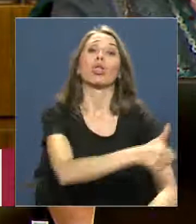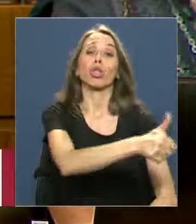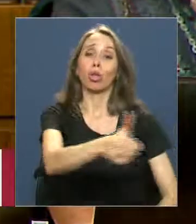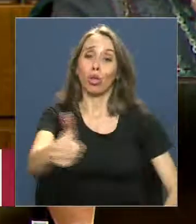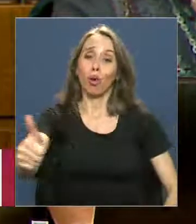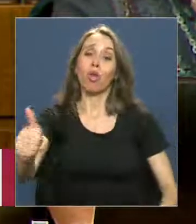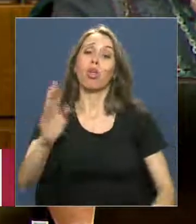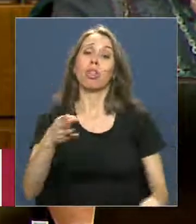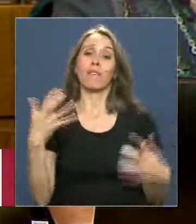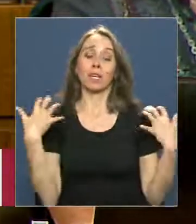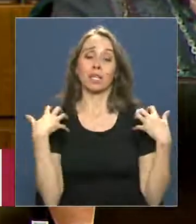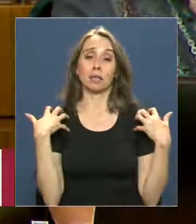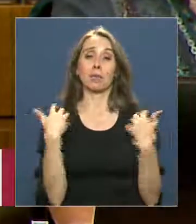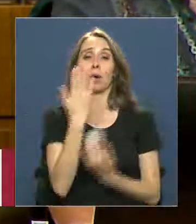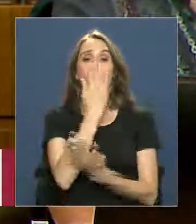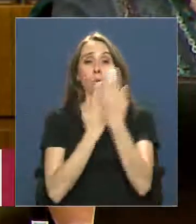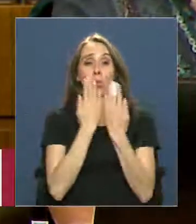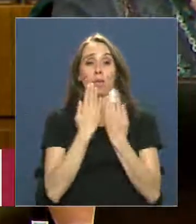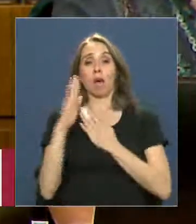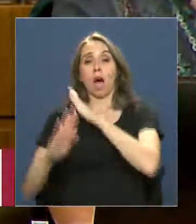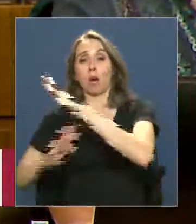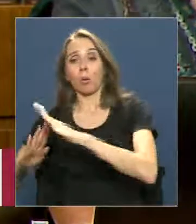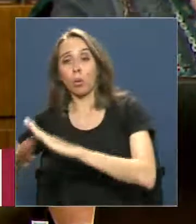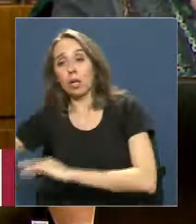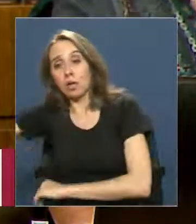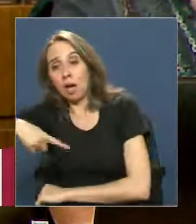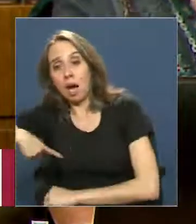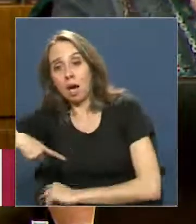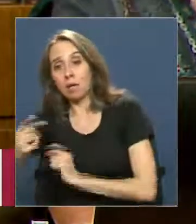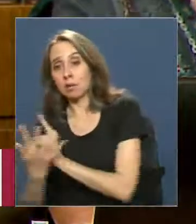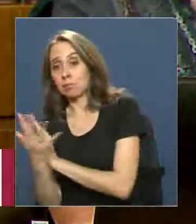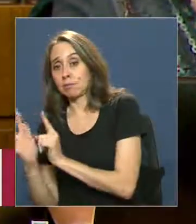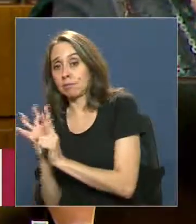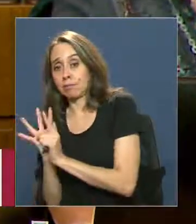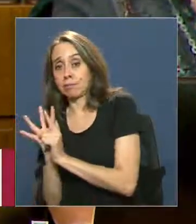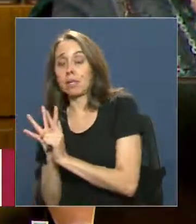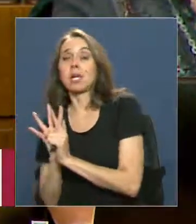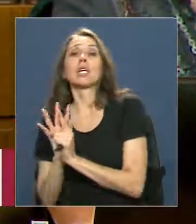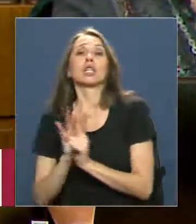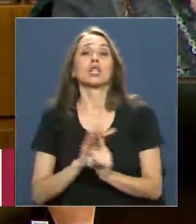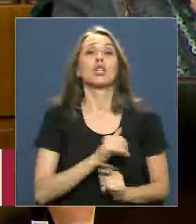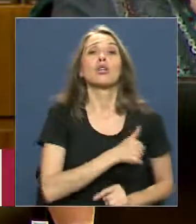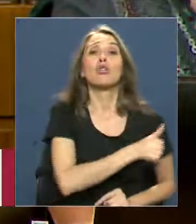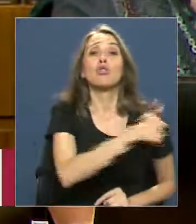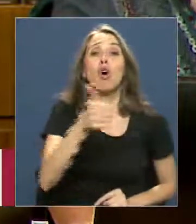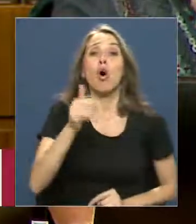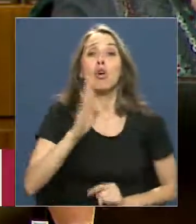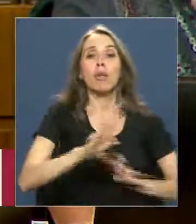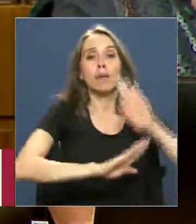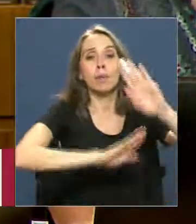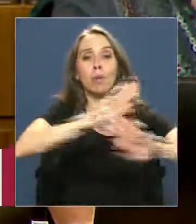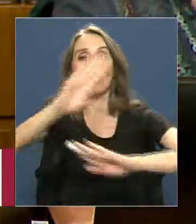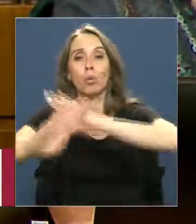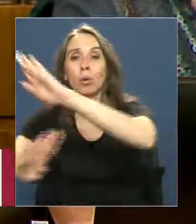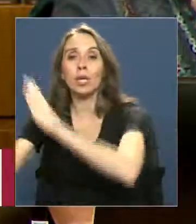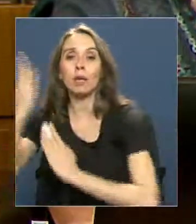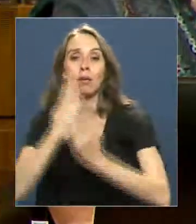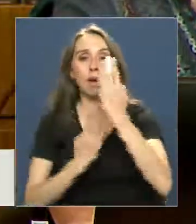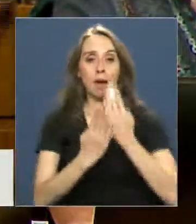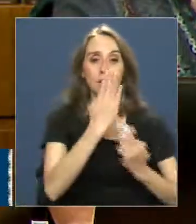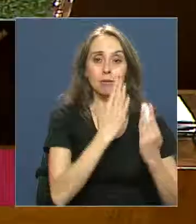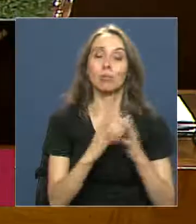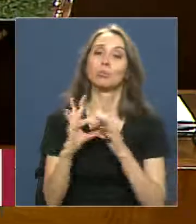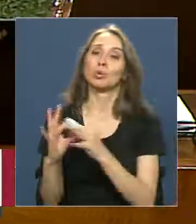responsables, cuidarnos nosotros, cuidar a los nuestros y cuidarnos todos. Muchas gracias, presidente. Muchas